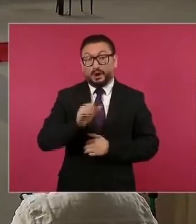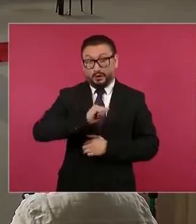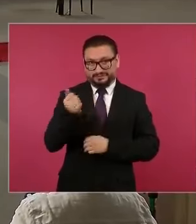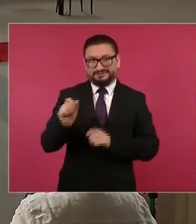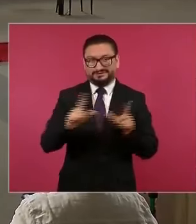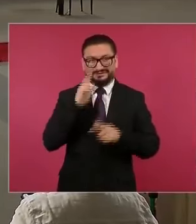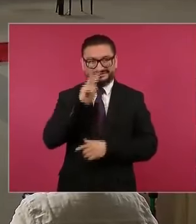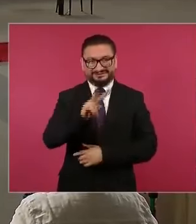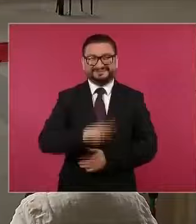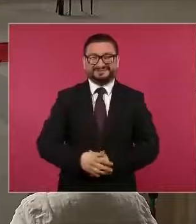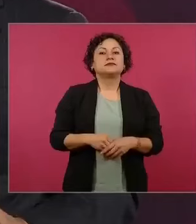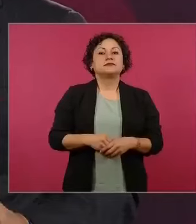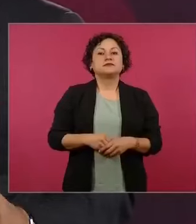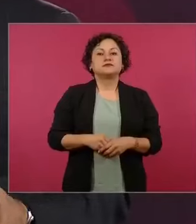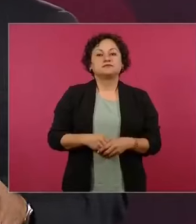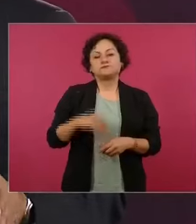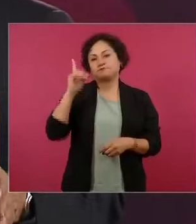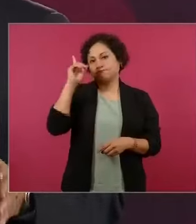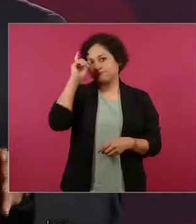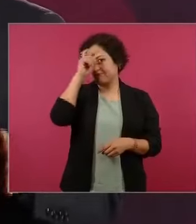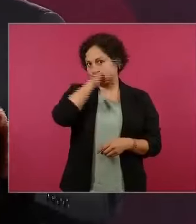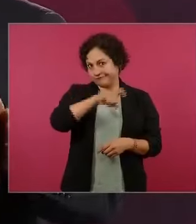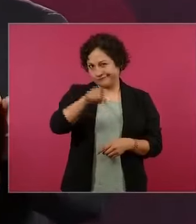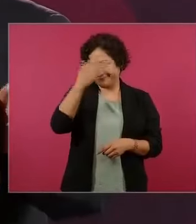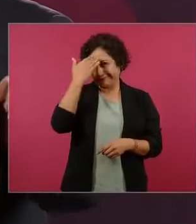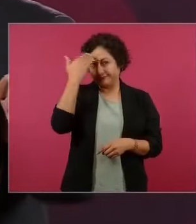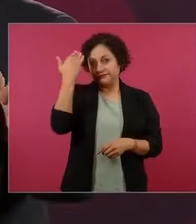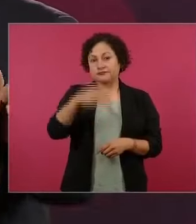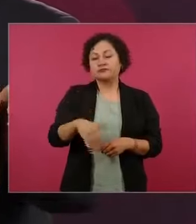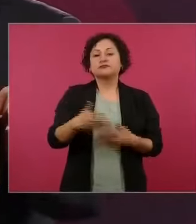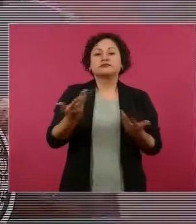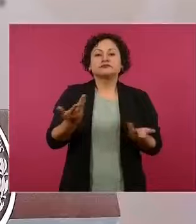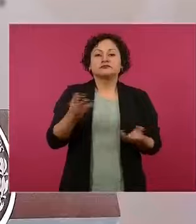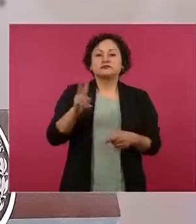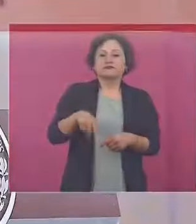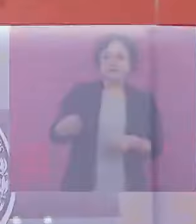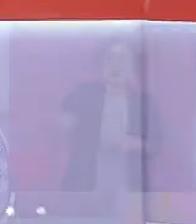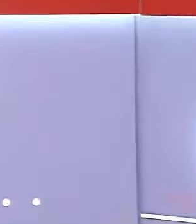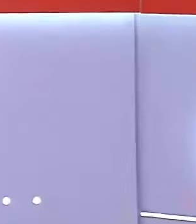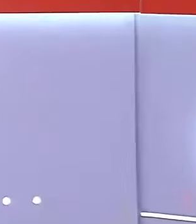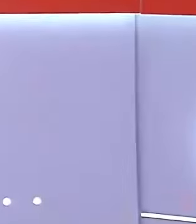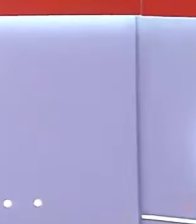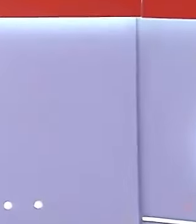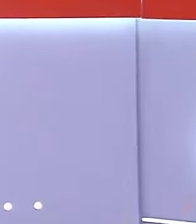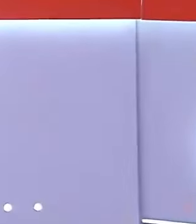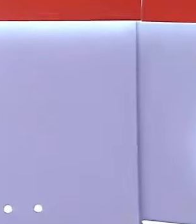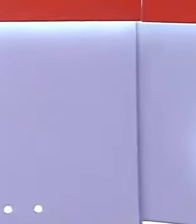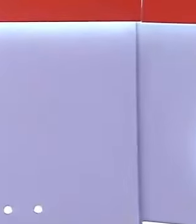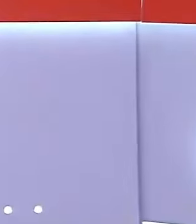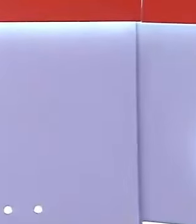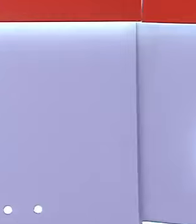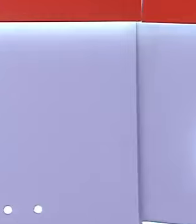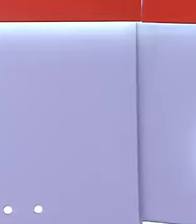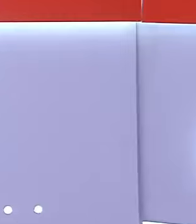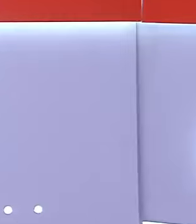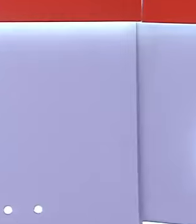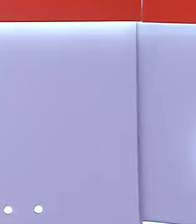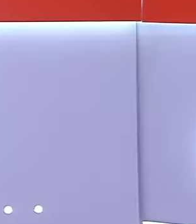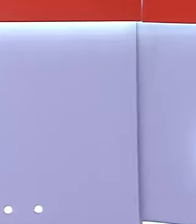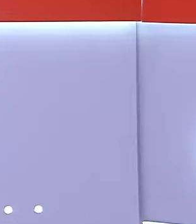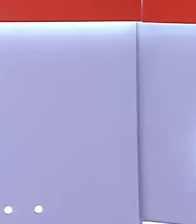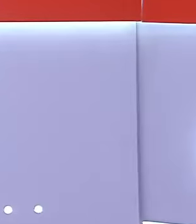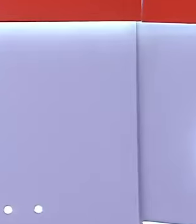artículos. La Constitución mexicana tiene 136 artículos. La Constitución mexicana